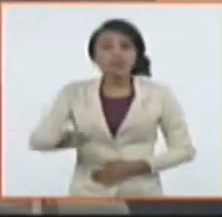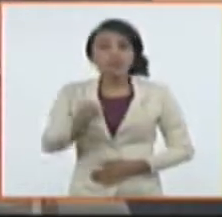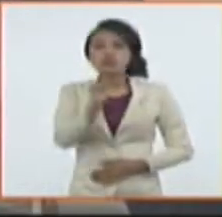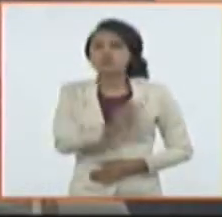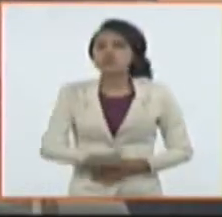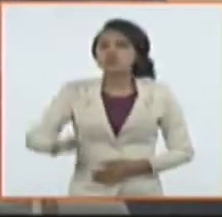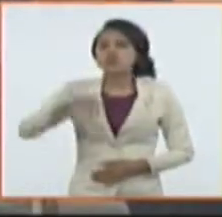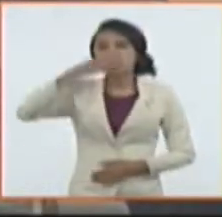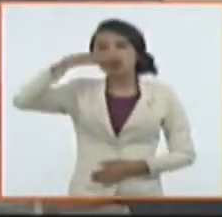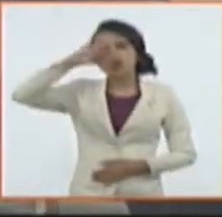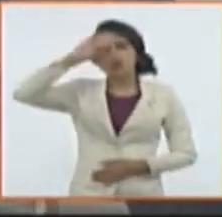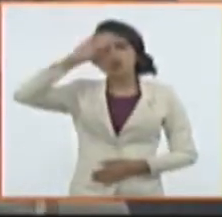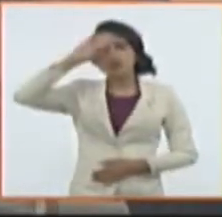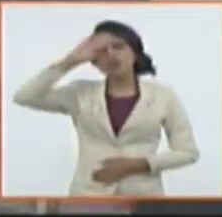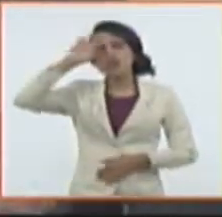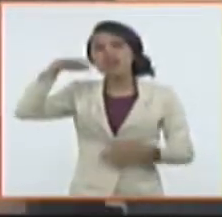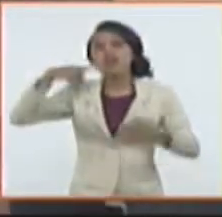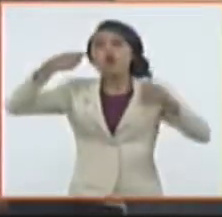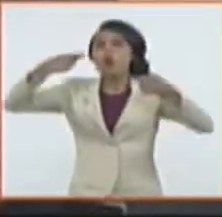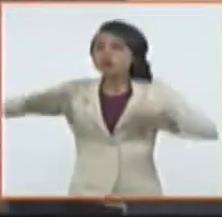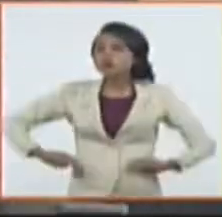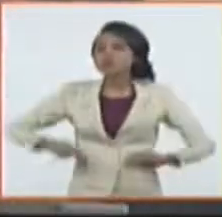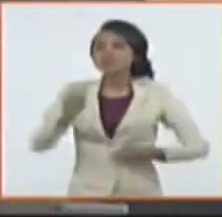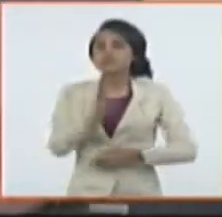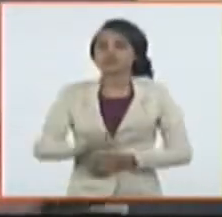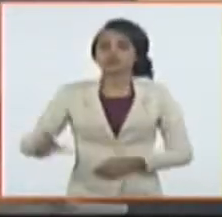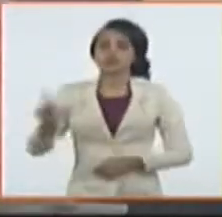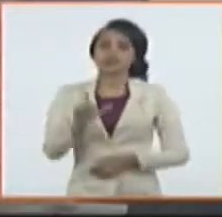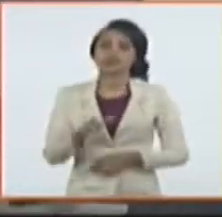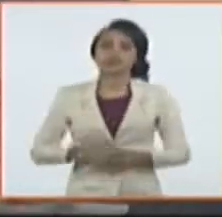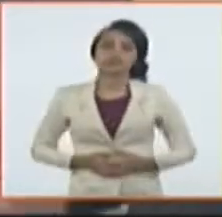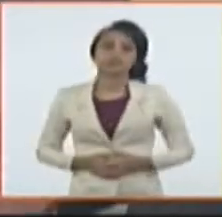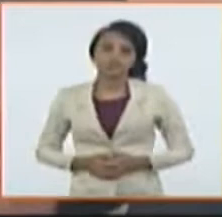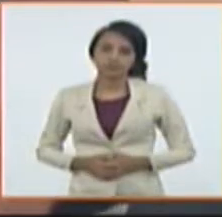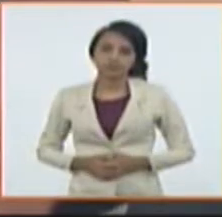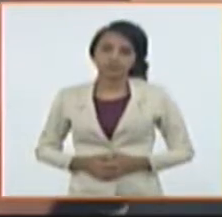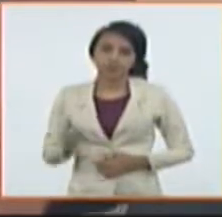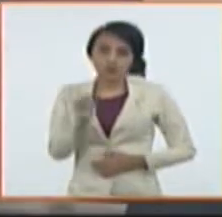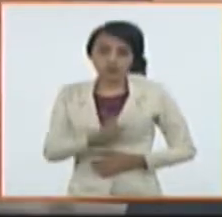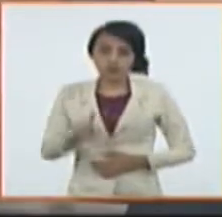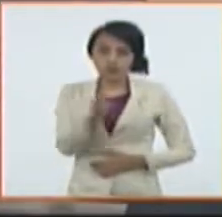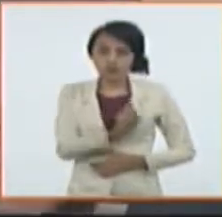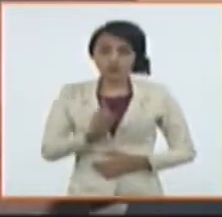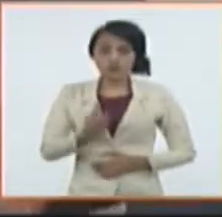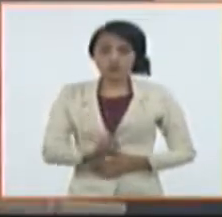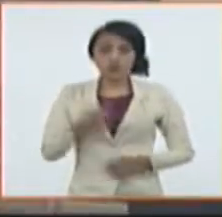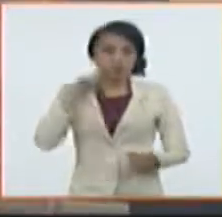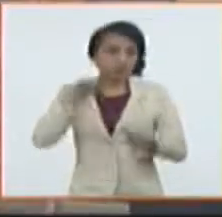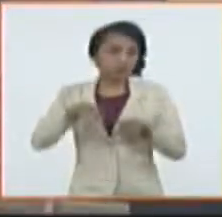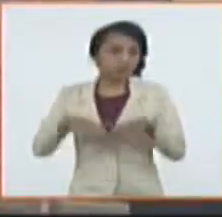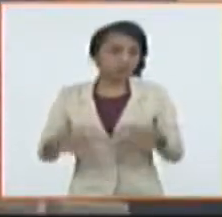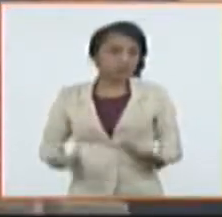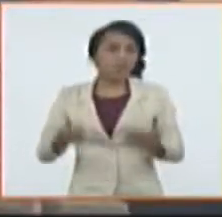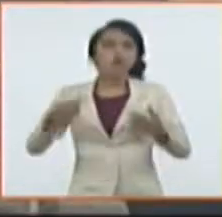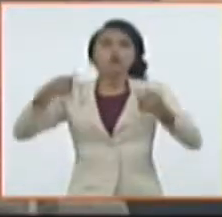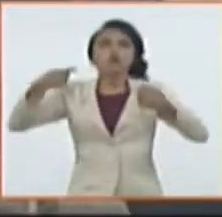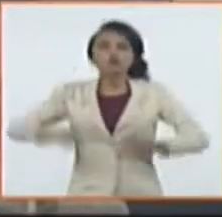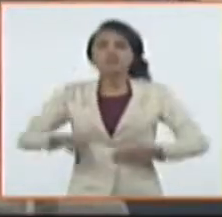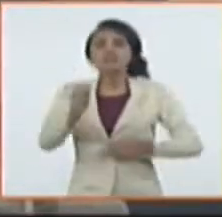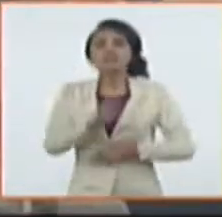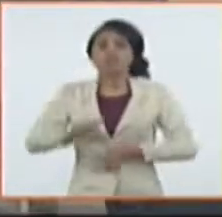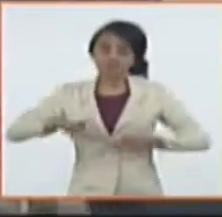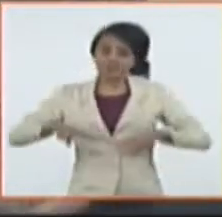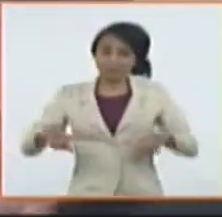cubano es una obra de justicia social. Y con el socialismo que nosotros buscamos, la justicia social, la máxima justicia